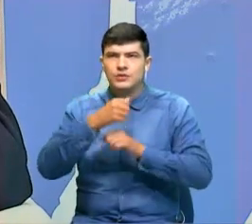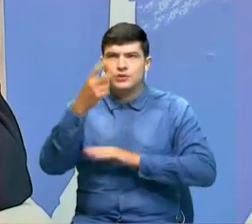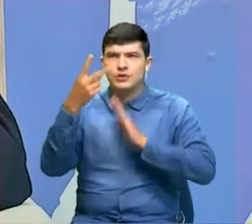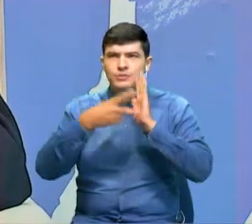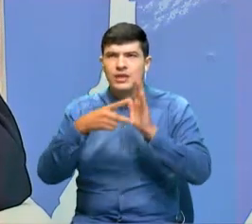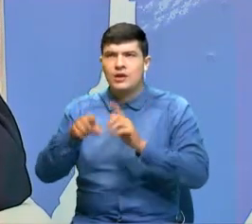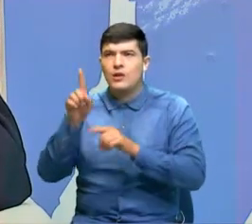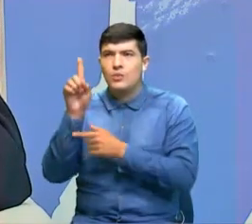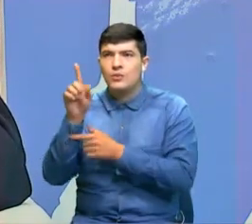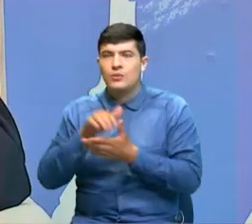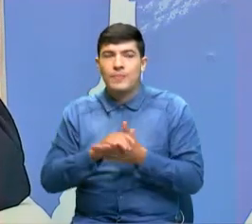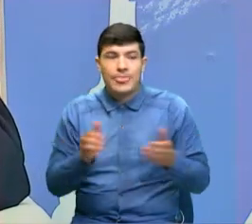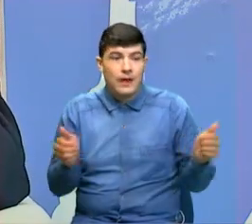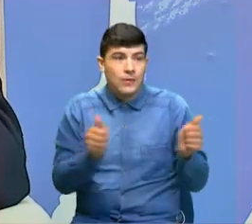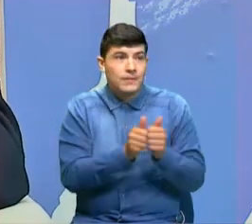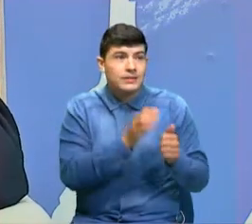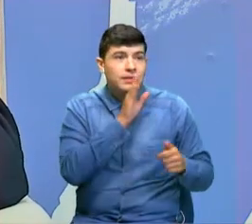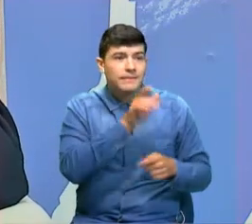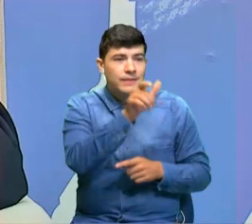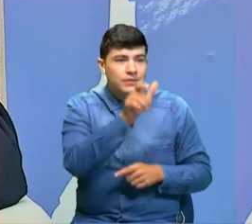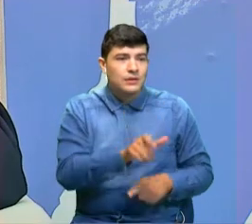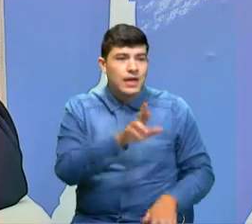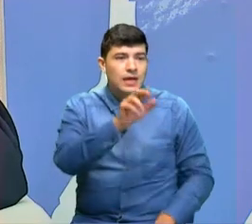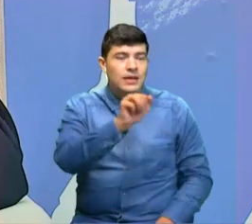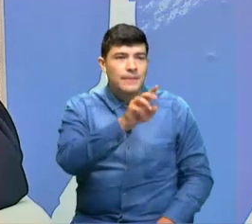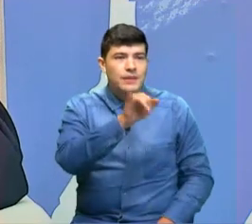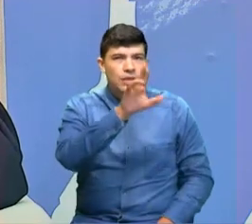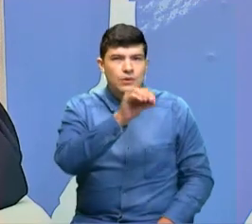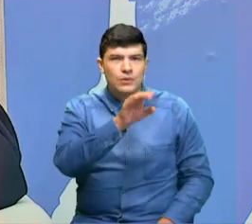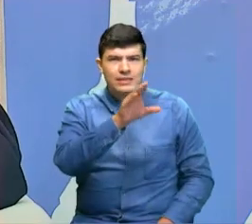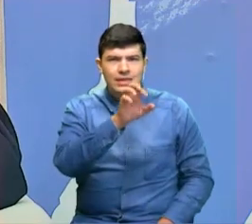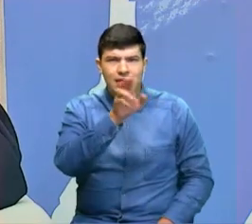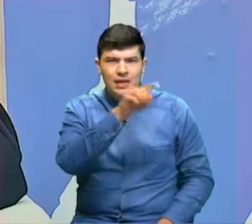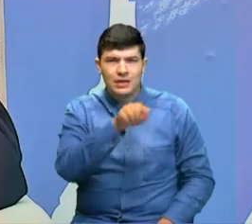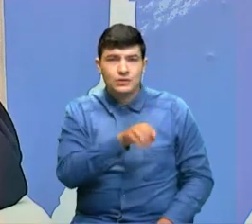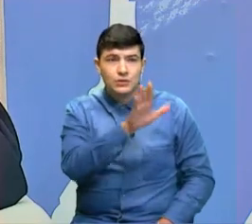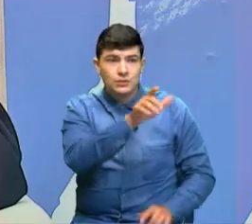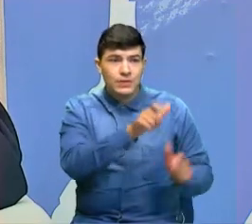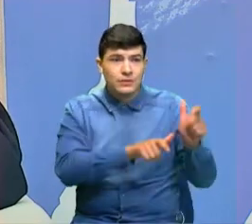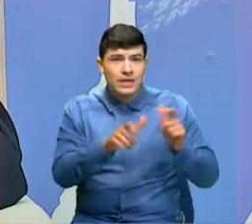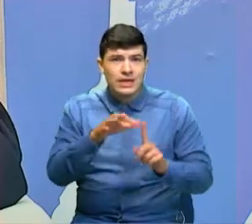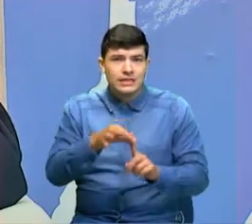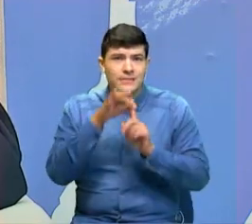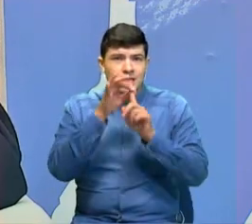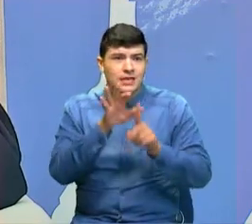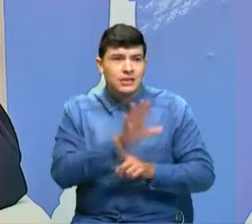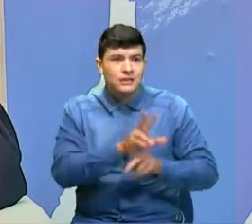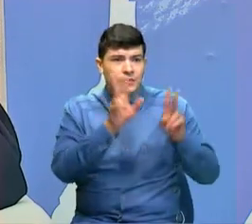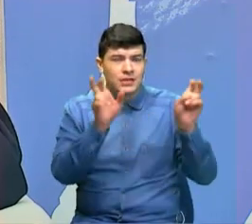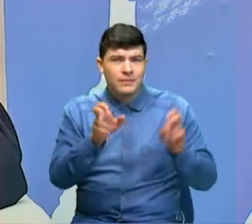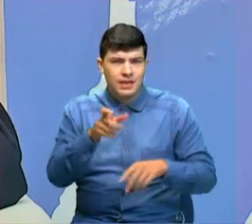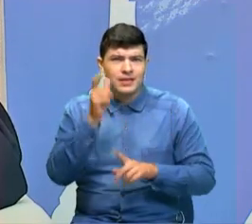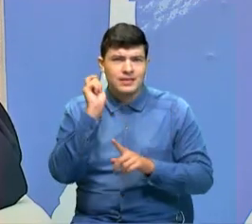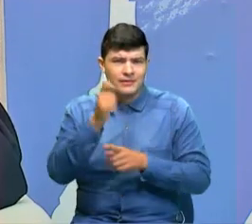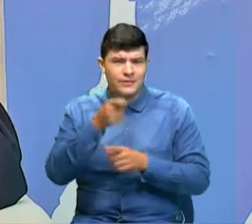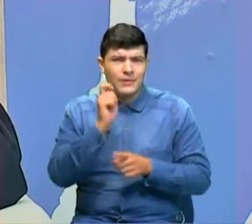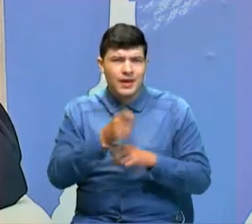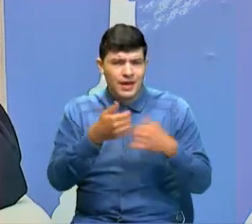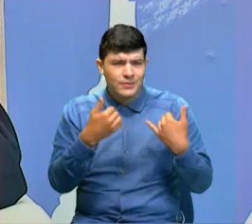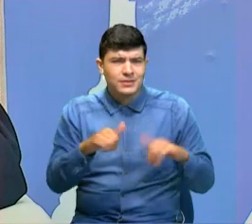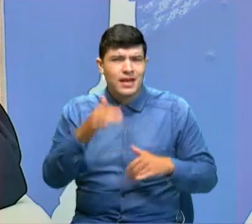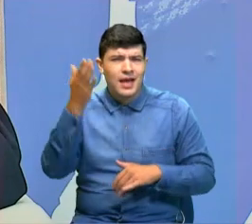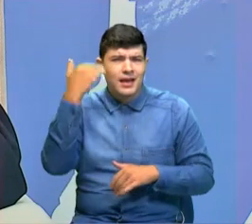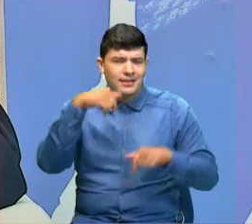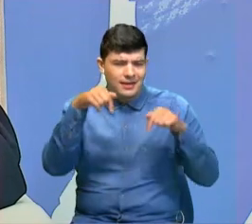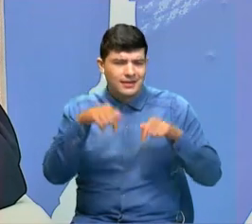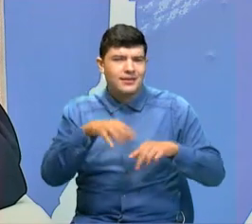acompaña precisamente Ramiro Serrano, de Serrano Serrano Abogados, especialista en esta temática, abogado ya de la casa, quien hoy